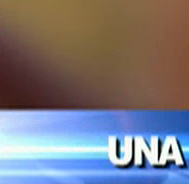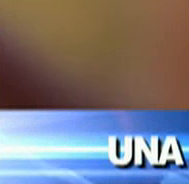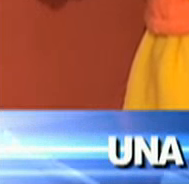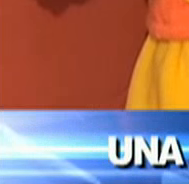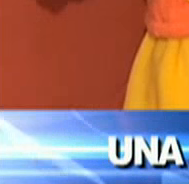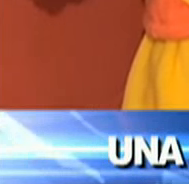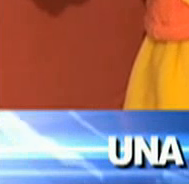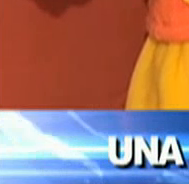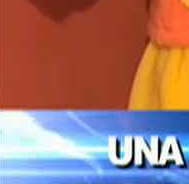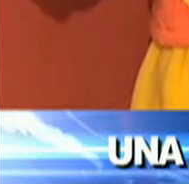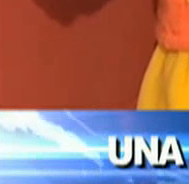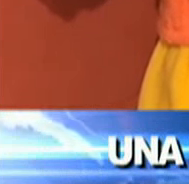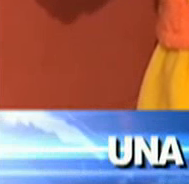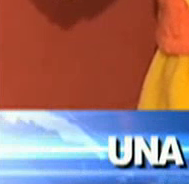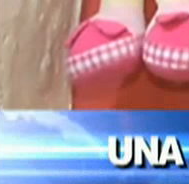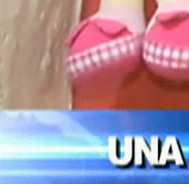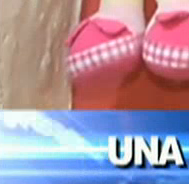debe recibir la menor.